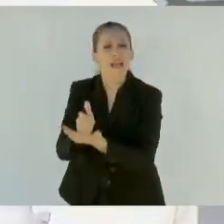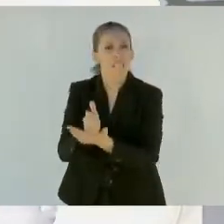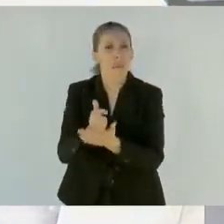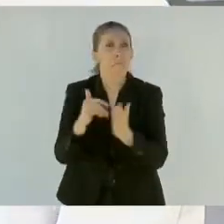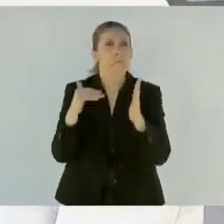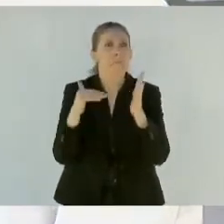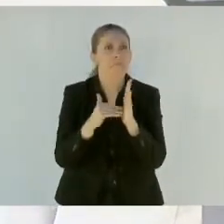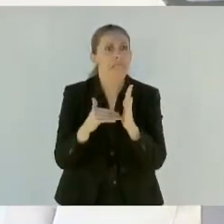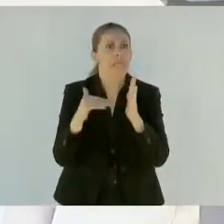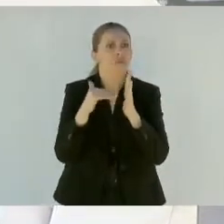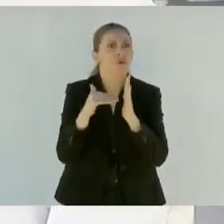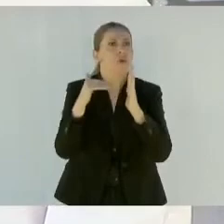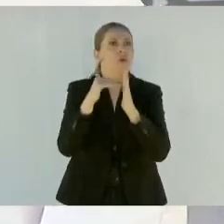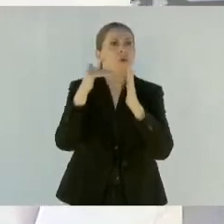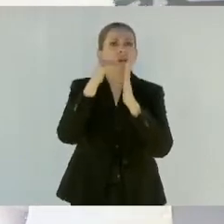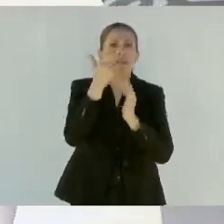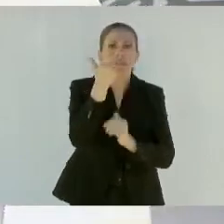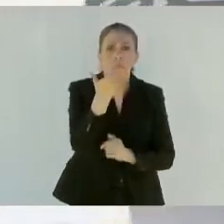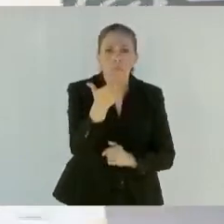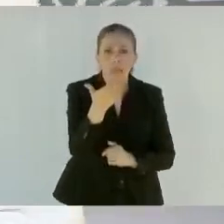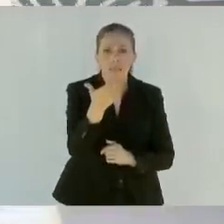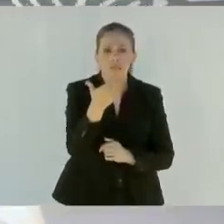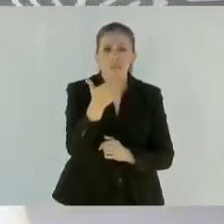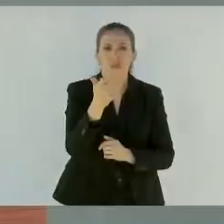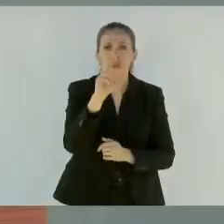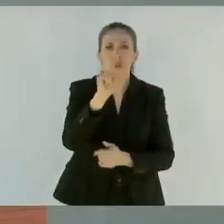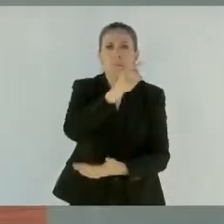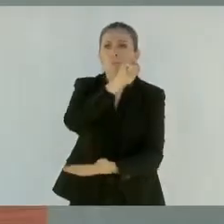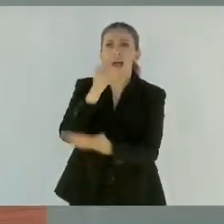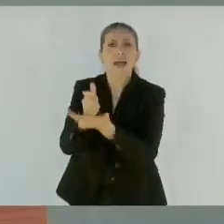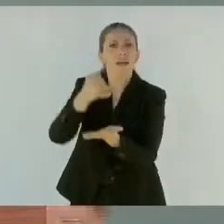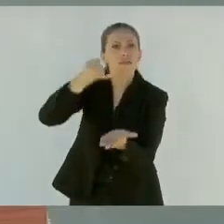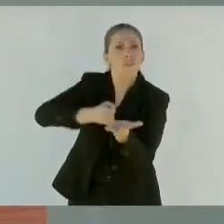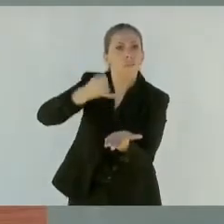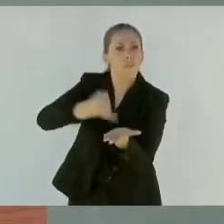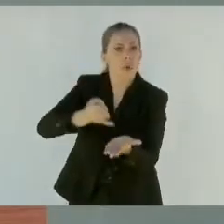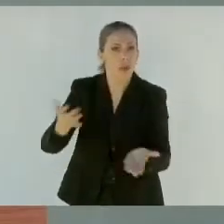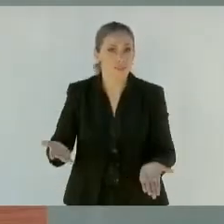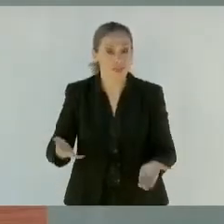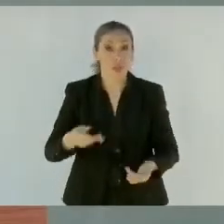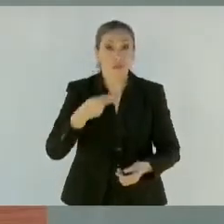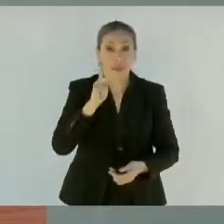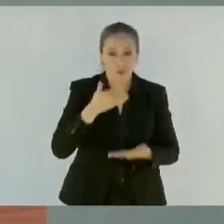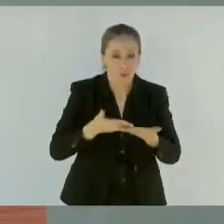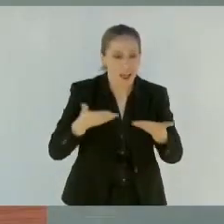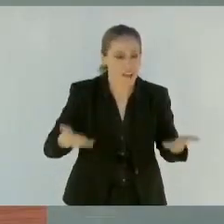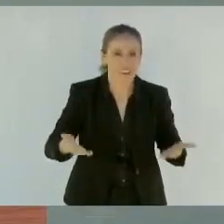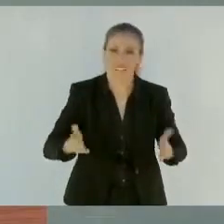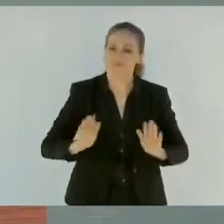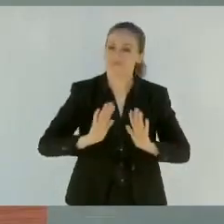de pesos. Se acabó eso y ahora tenemos